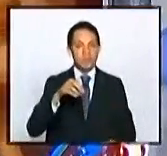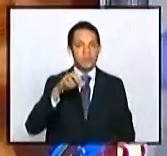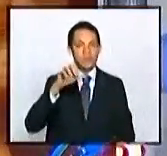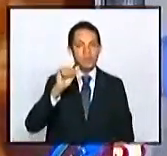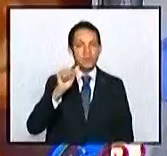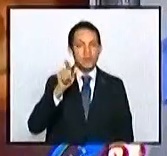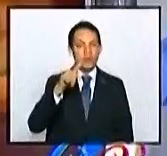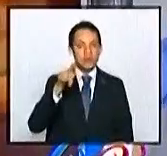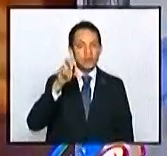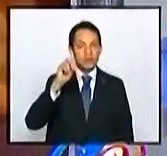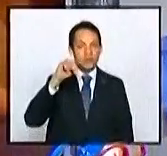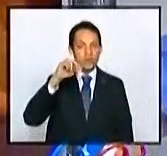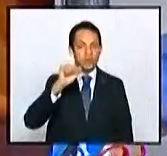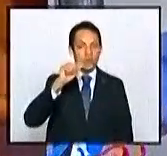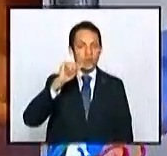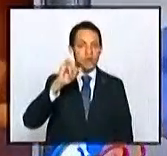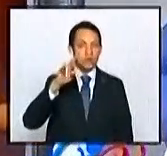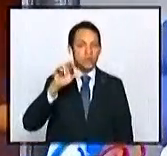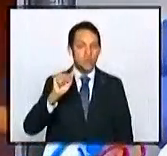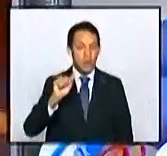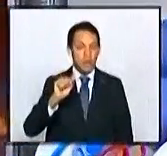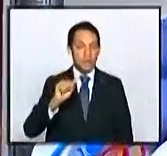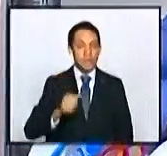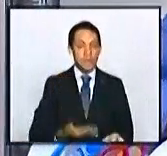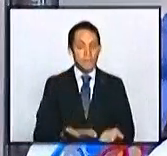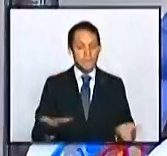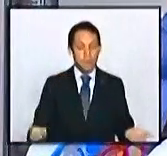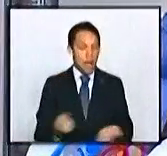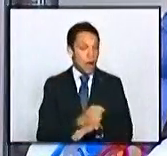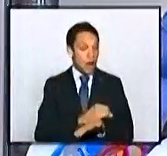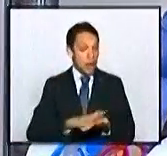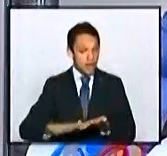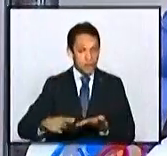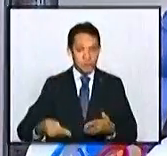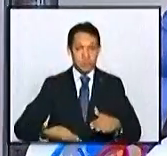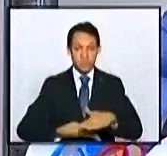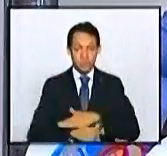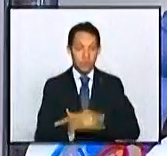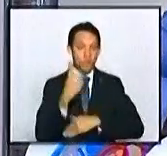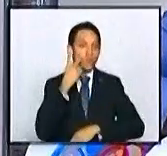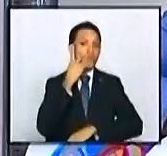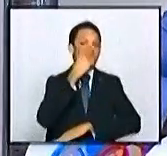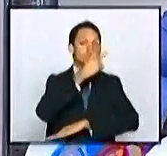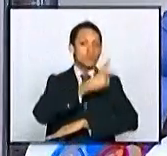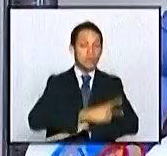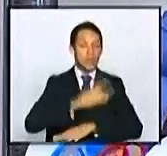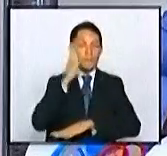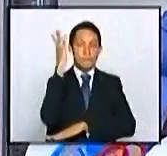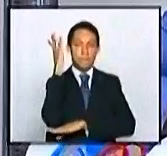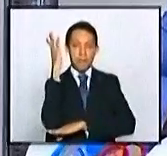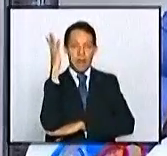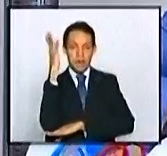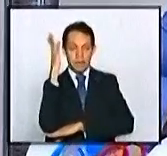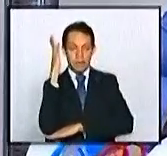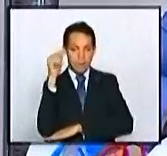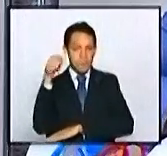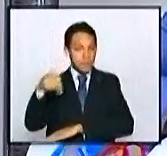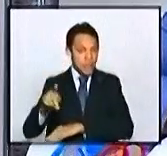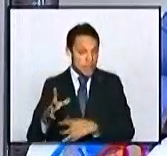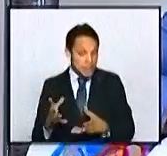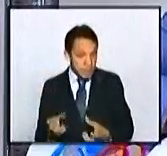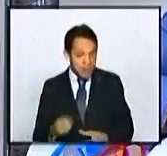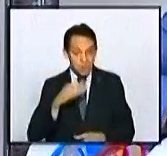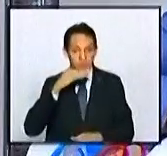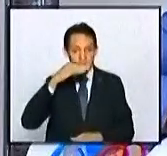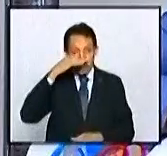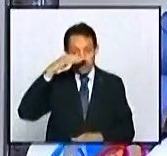Colombia. Esta exponatura es con entrada libre, 2 días de actividad de conferencias, muestras empresarial en el